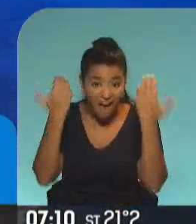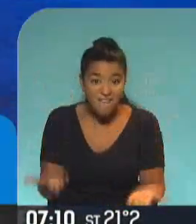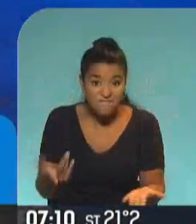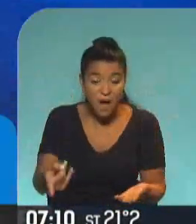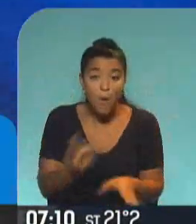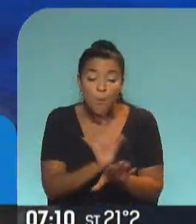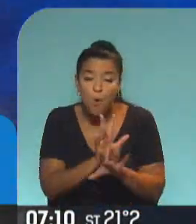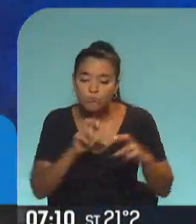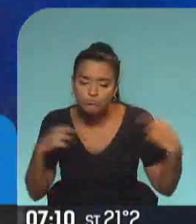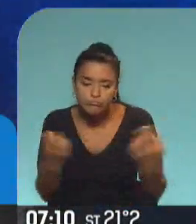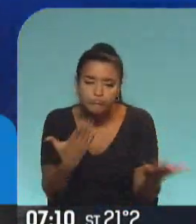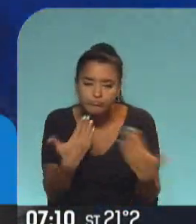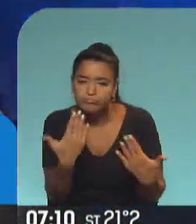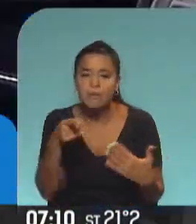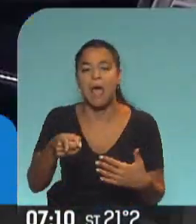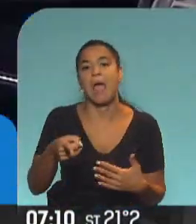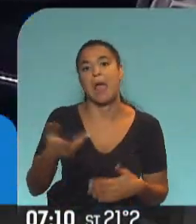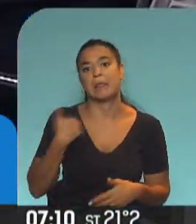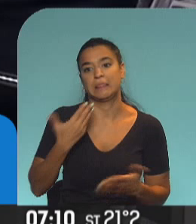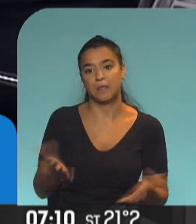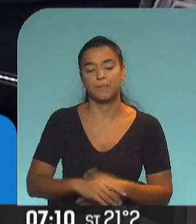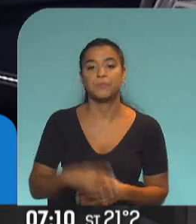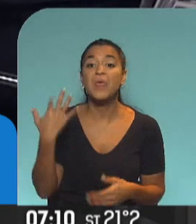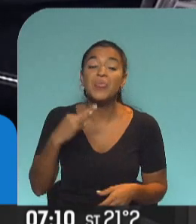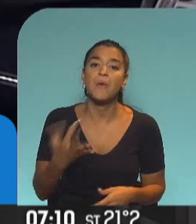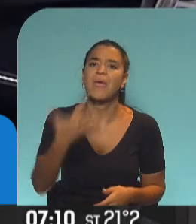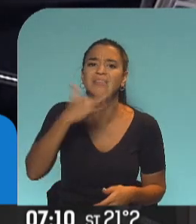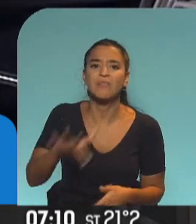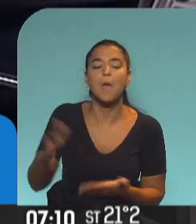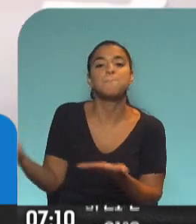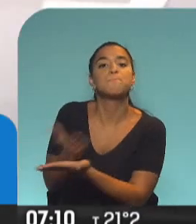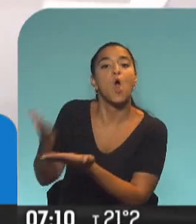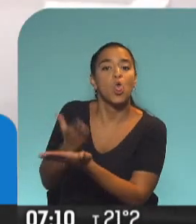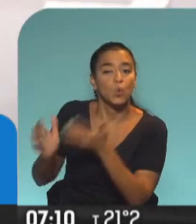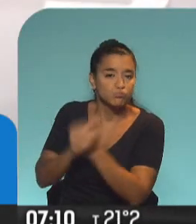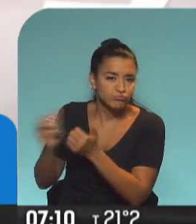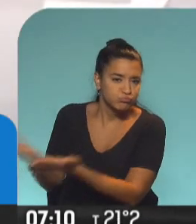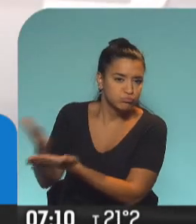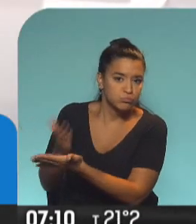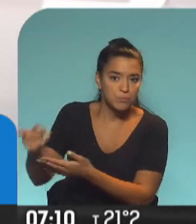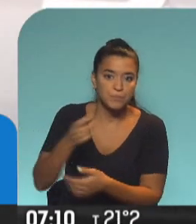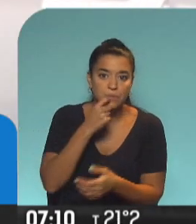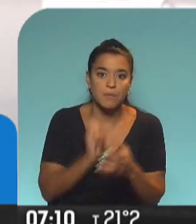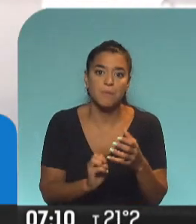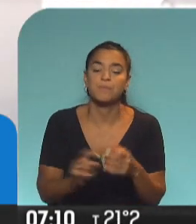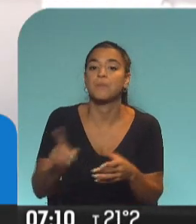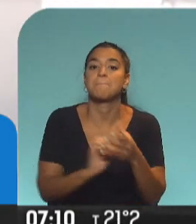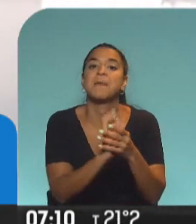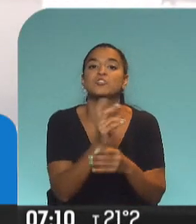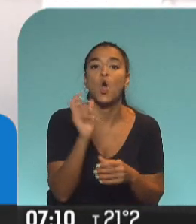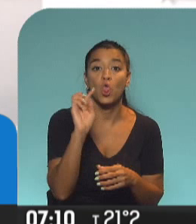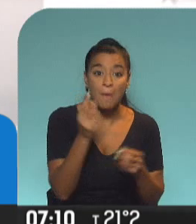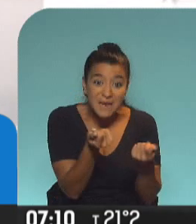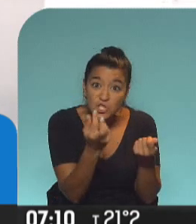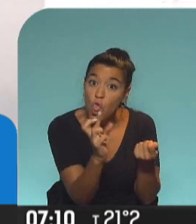la mesa de los argentinos. Lo que tienen que entender los productores es que los pastos no están dolarizados.